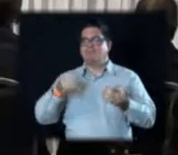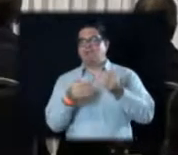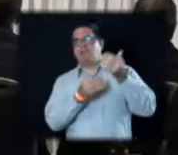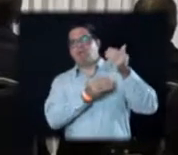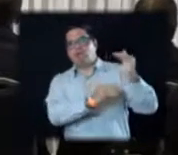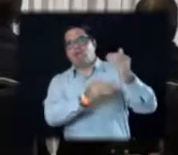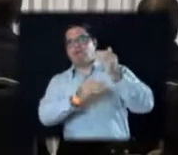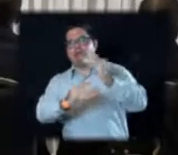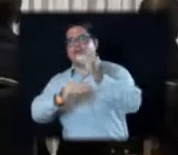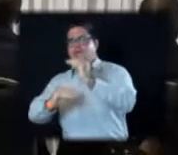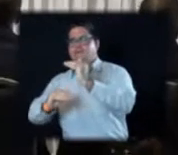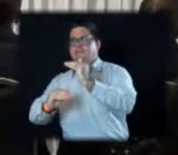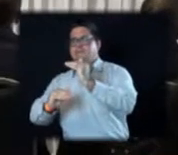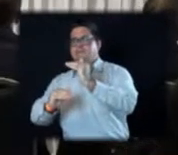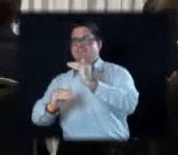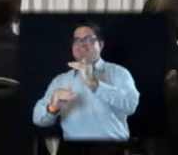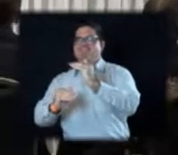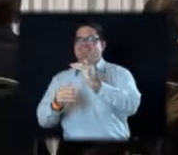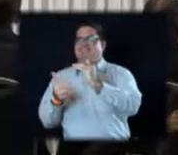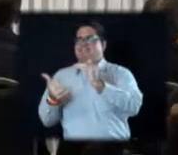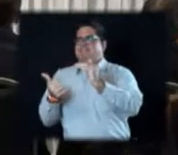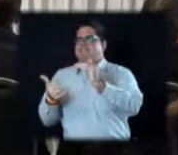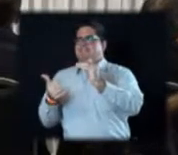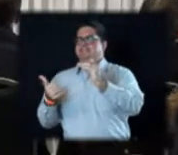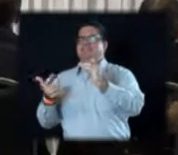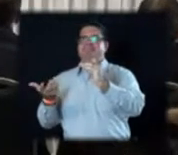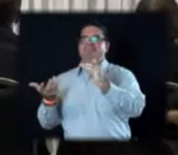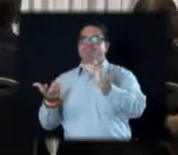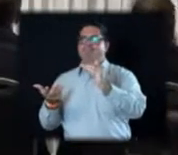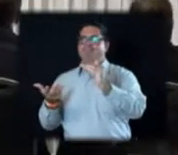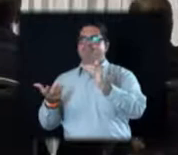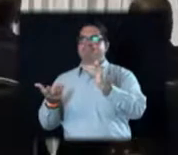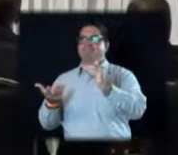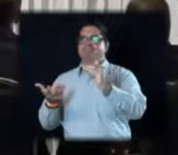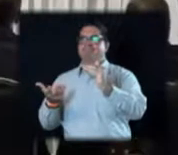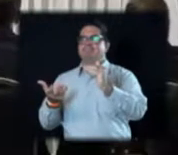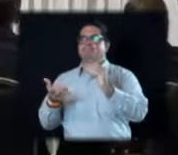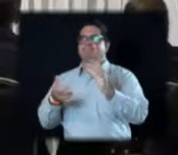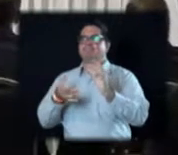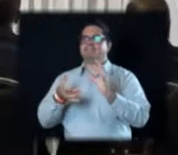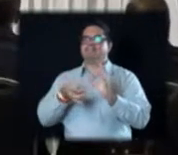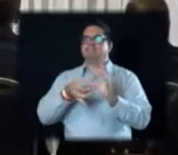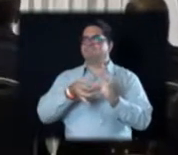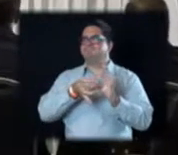límites artificiales y autónomos para instituciones que últimamente están